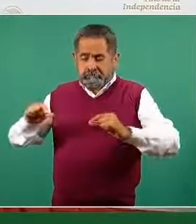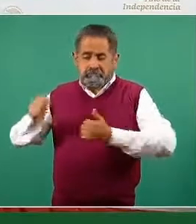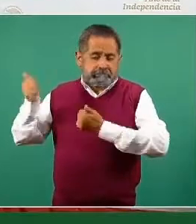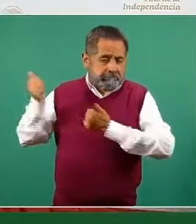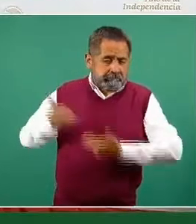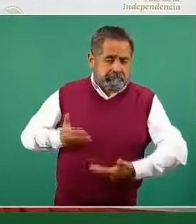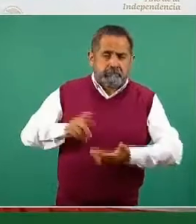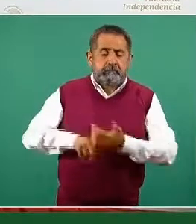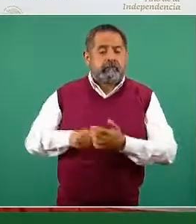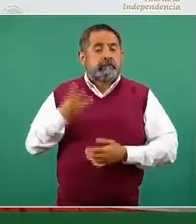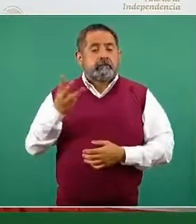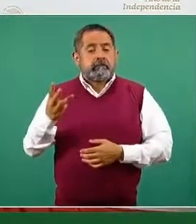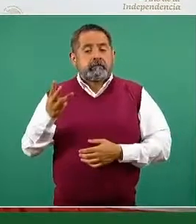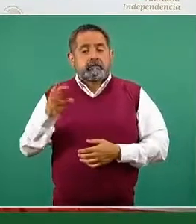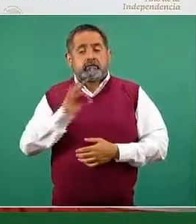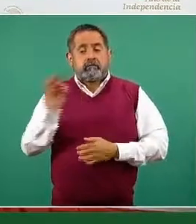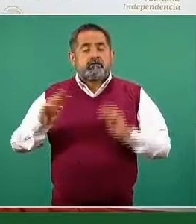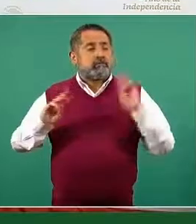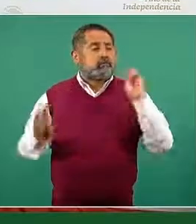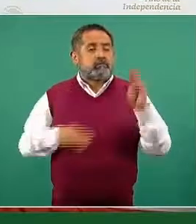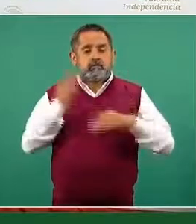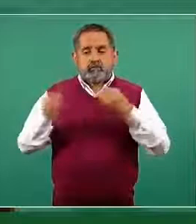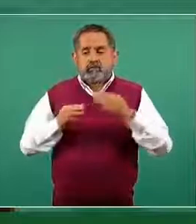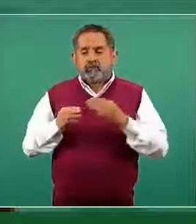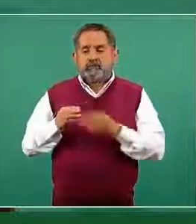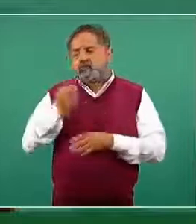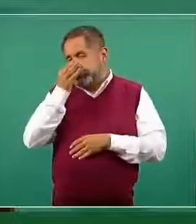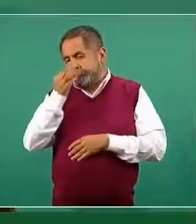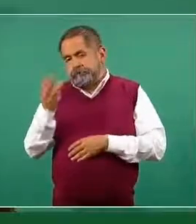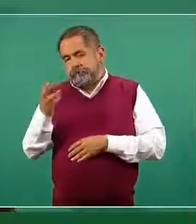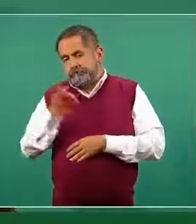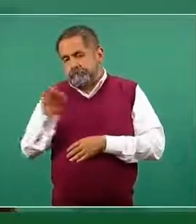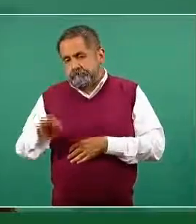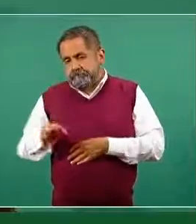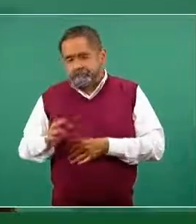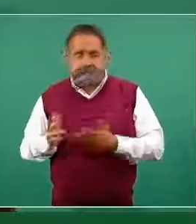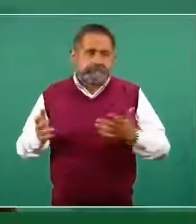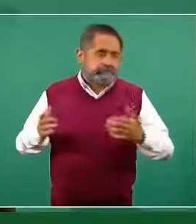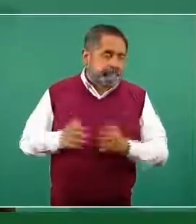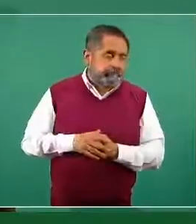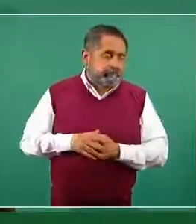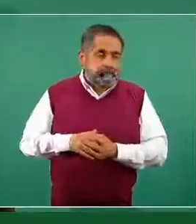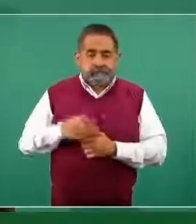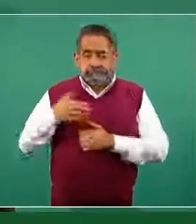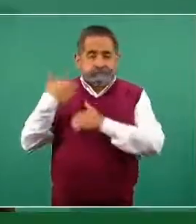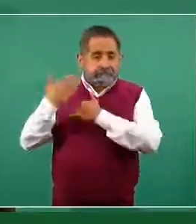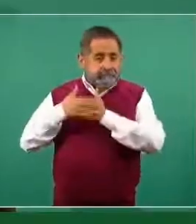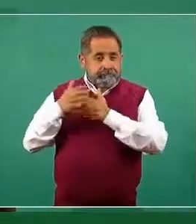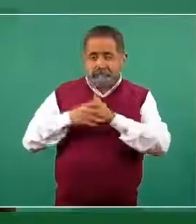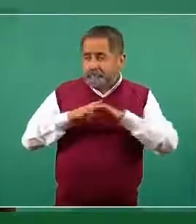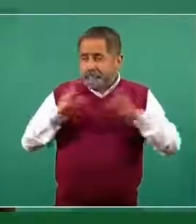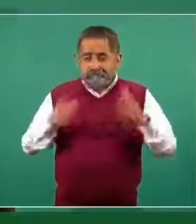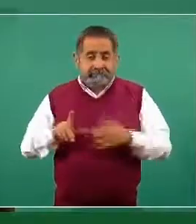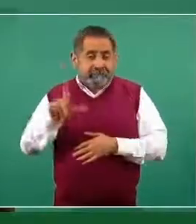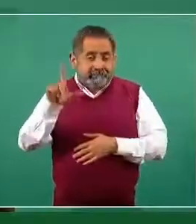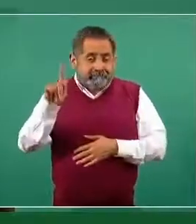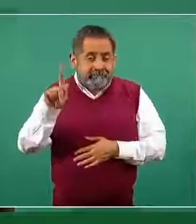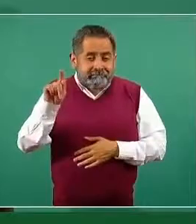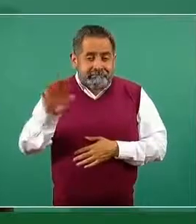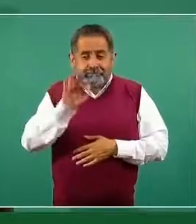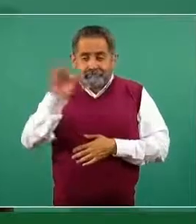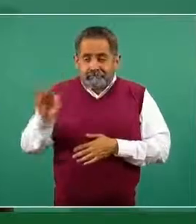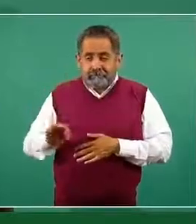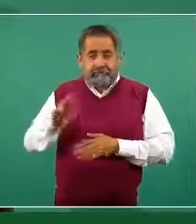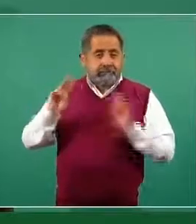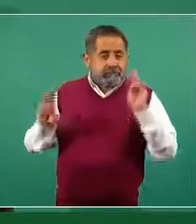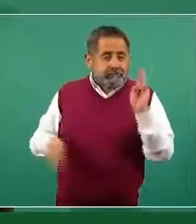el 3% de la población mundial está cubierta. Para que todos salgamos de esto, necesitamos que el 70% de la población mundial